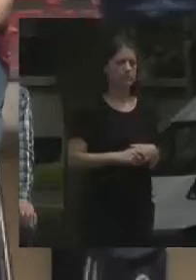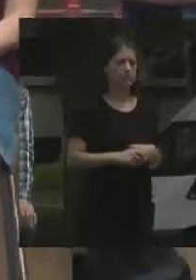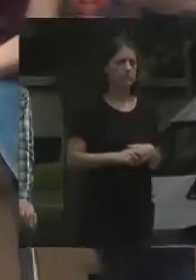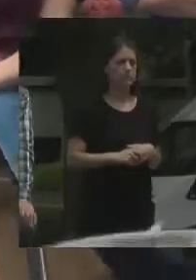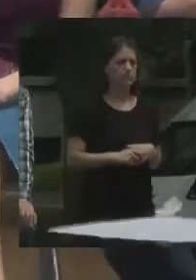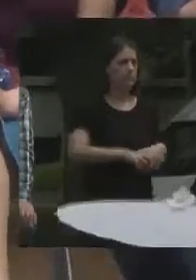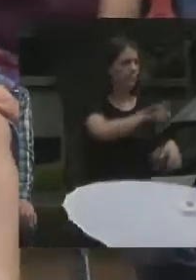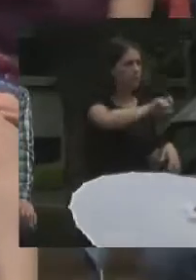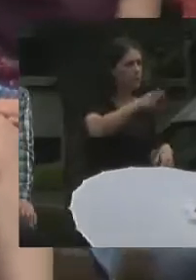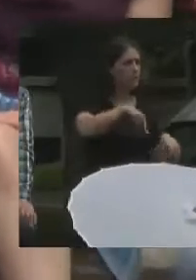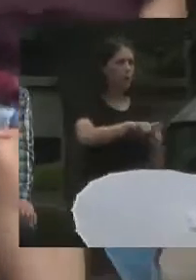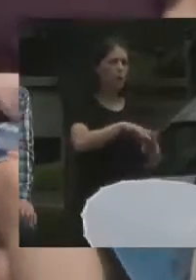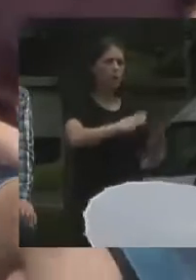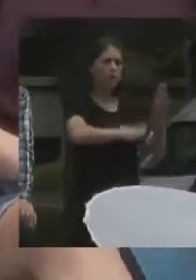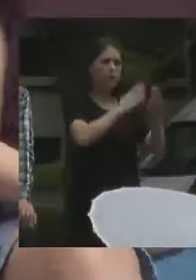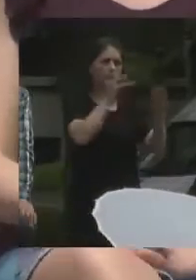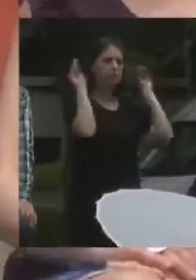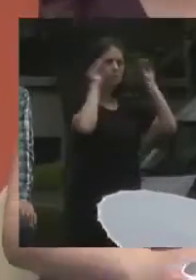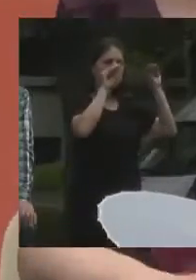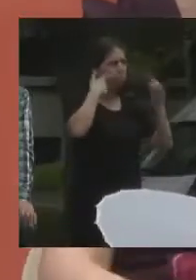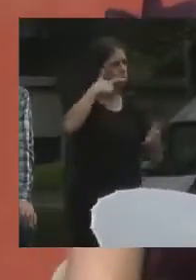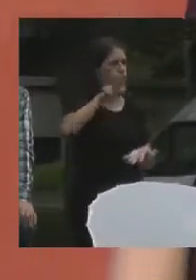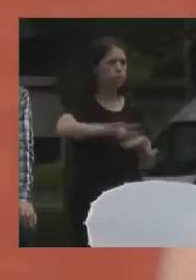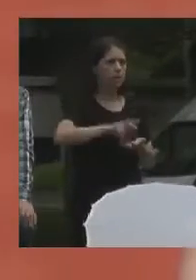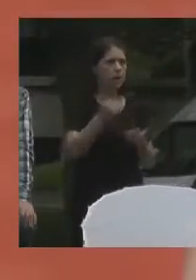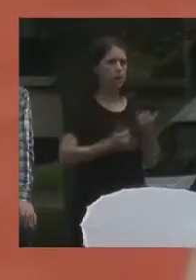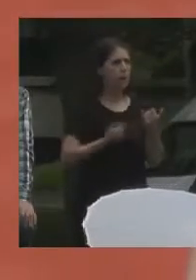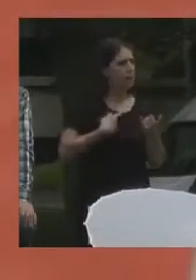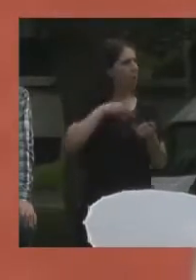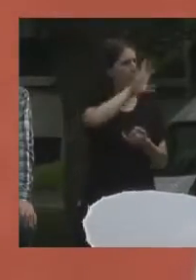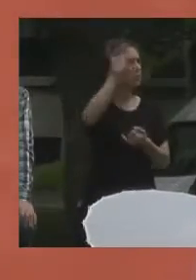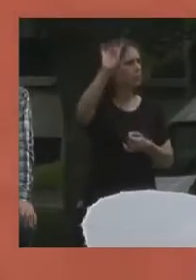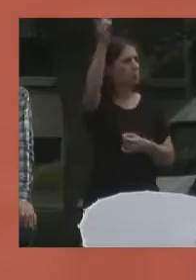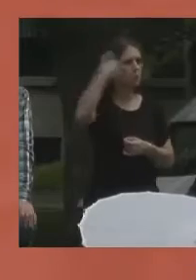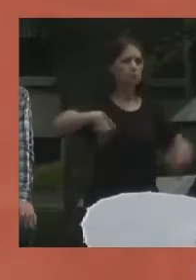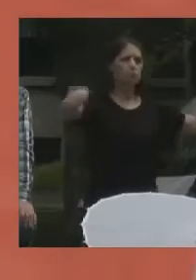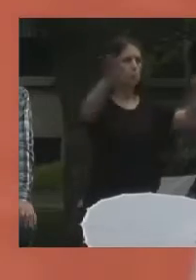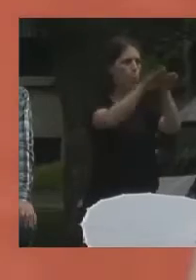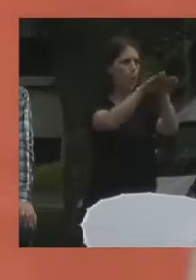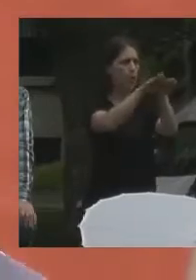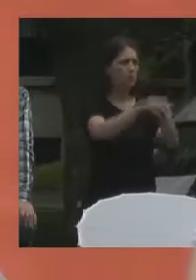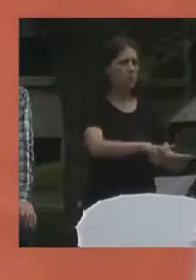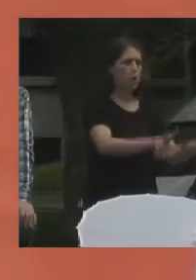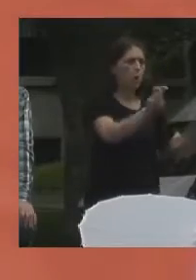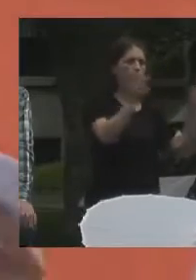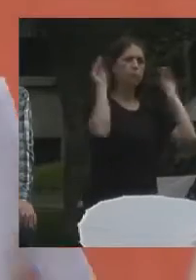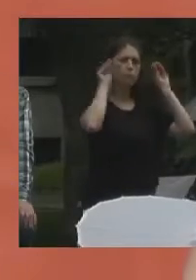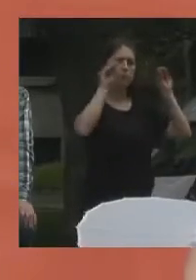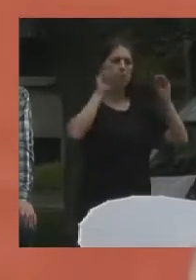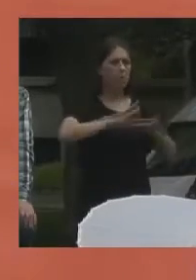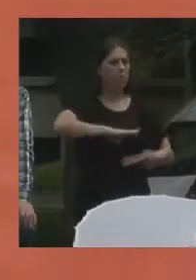Unha poboación cun nivel de formación homologable aos primeiros países do mundo. Innovación,